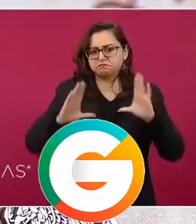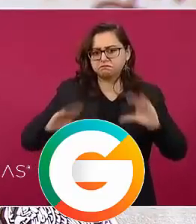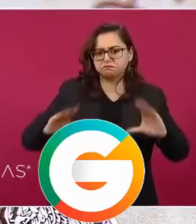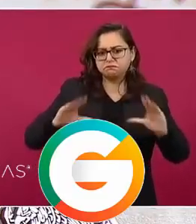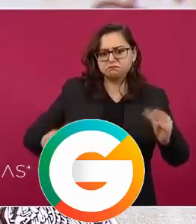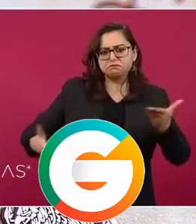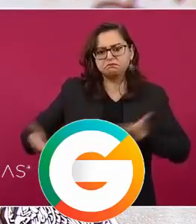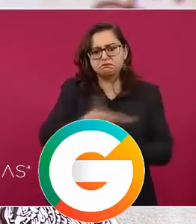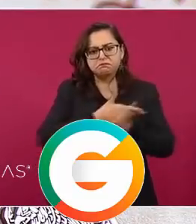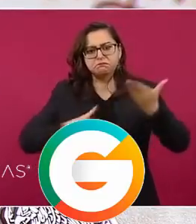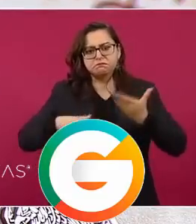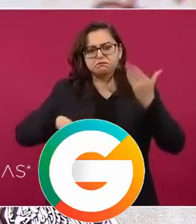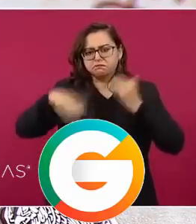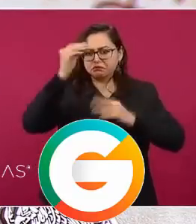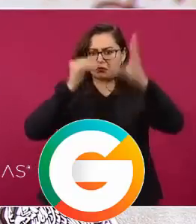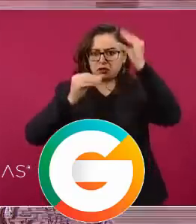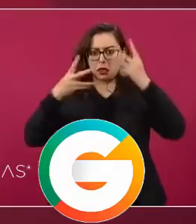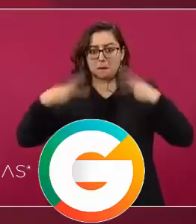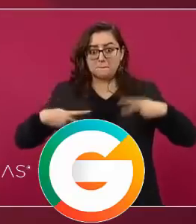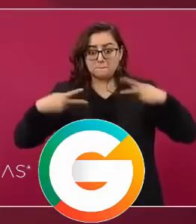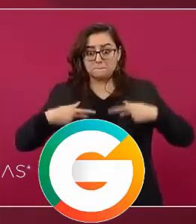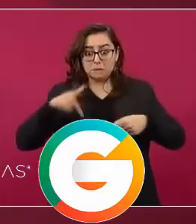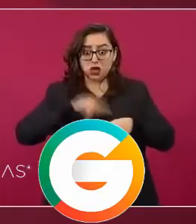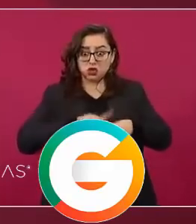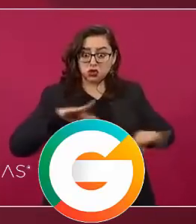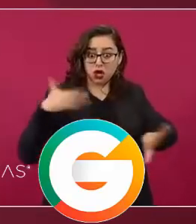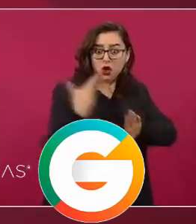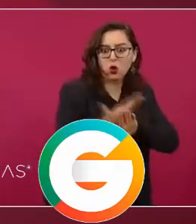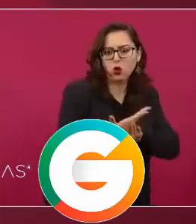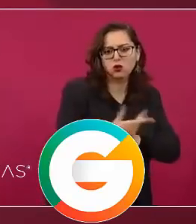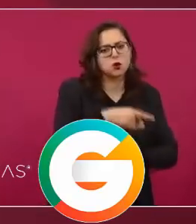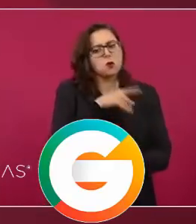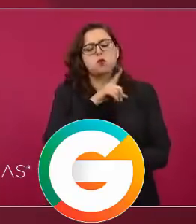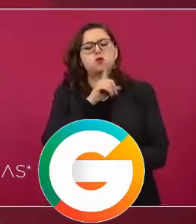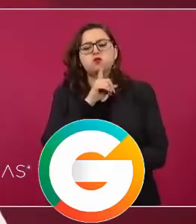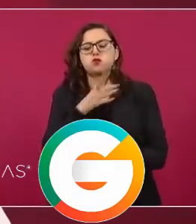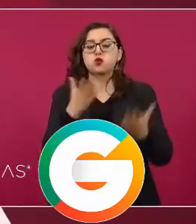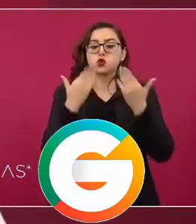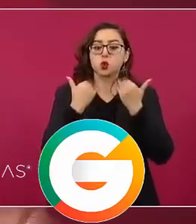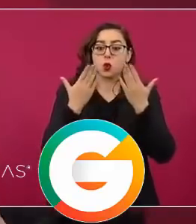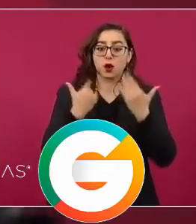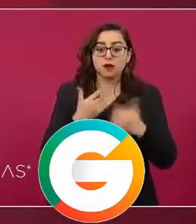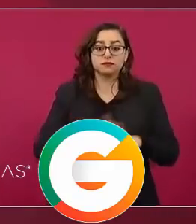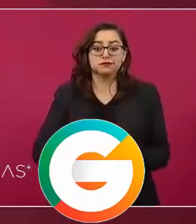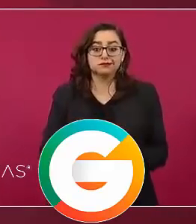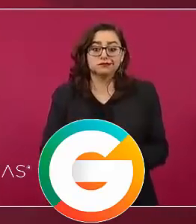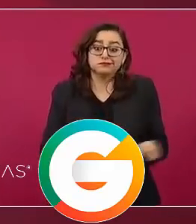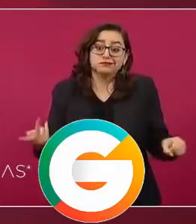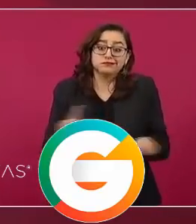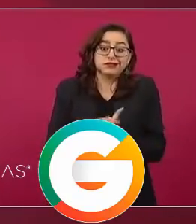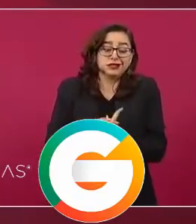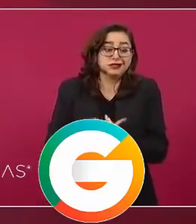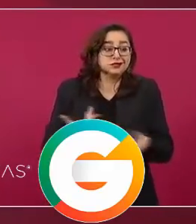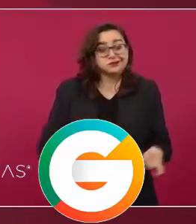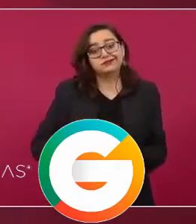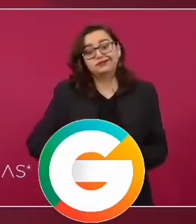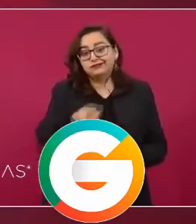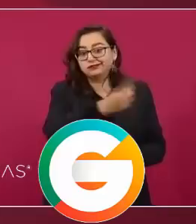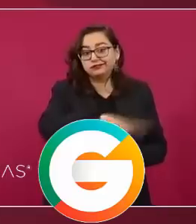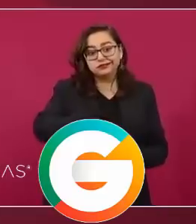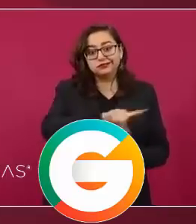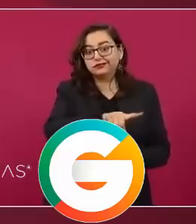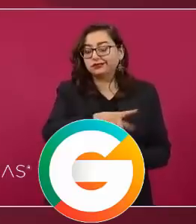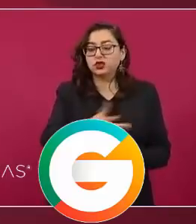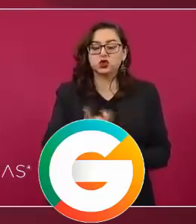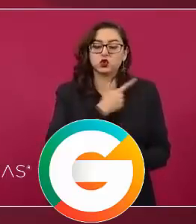de comunicación y periodistas. Solo se citan las mentiras y exponen a los replicadores de falsedades. Si aparecen medios de